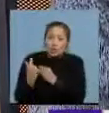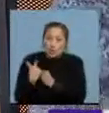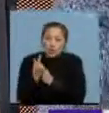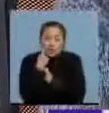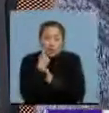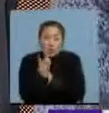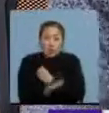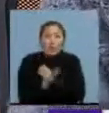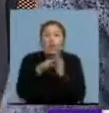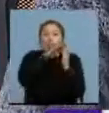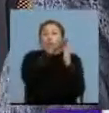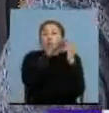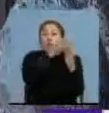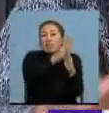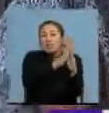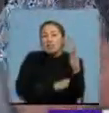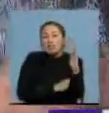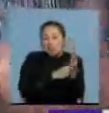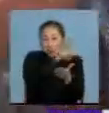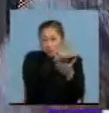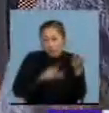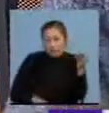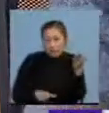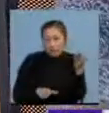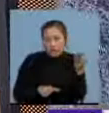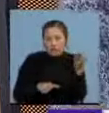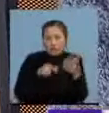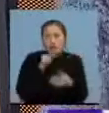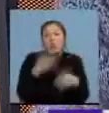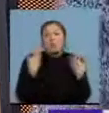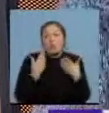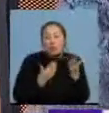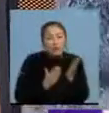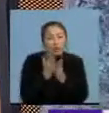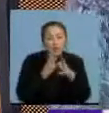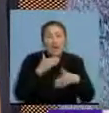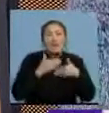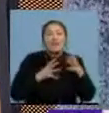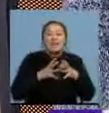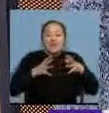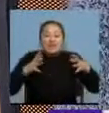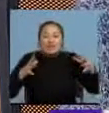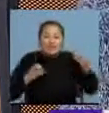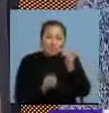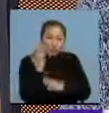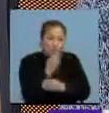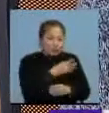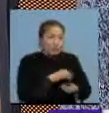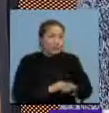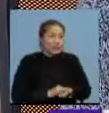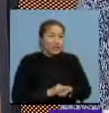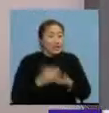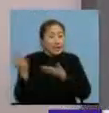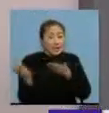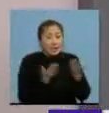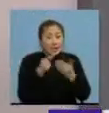en la tarifa para que no puedan crecer en su o no cerrar o crecer en su producción tiempo así